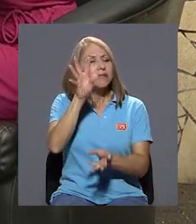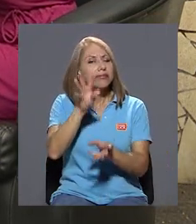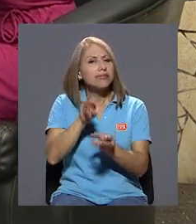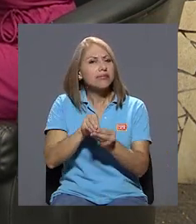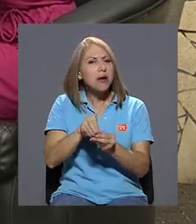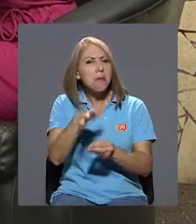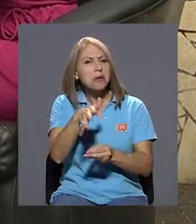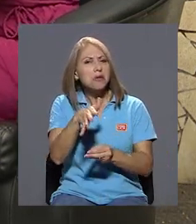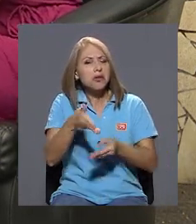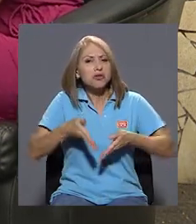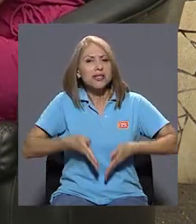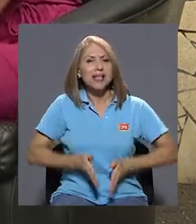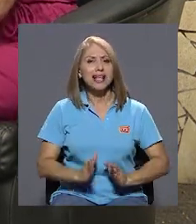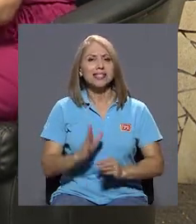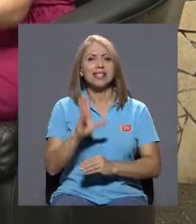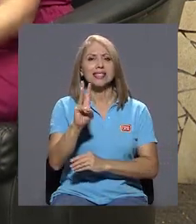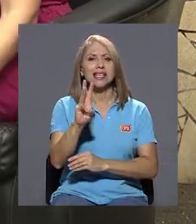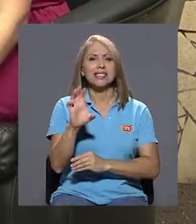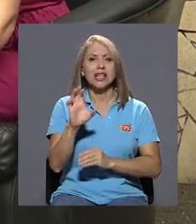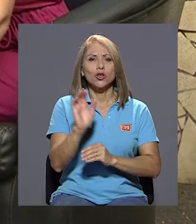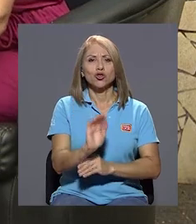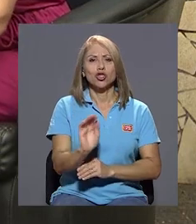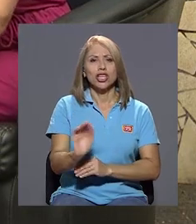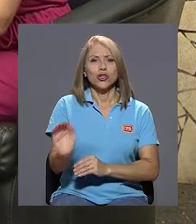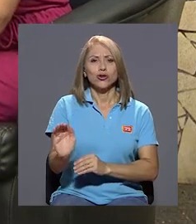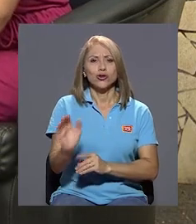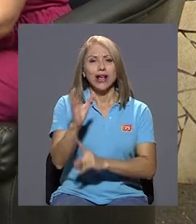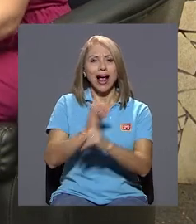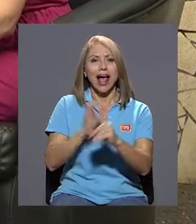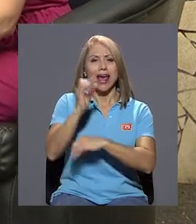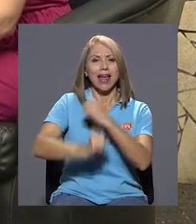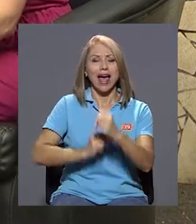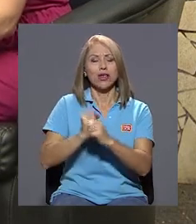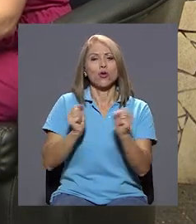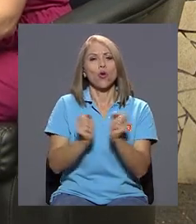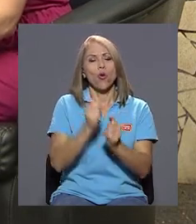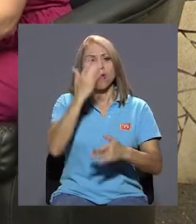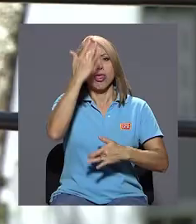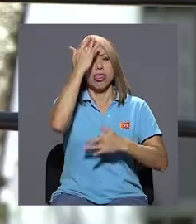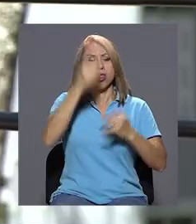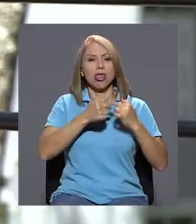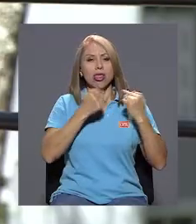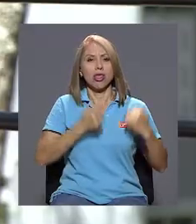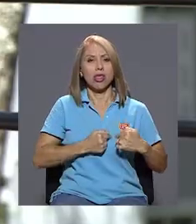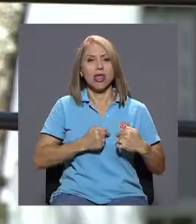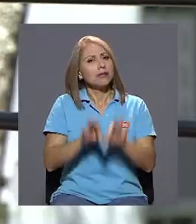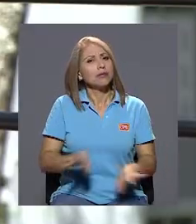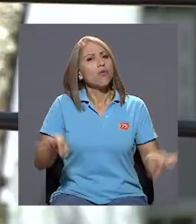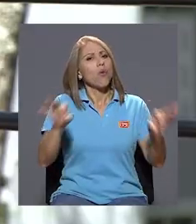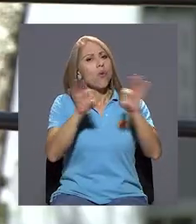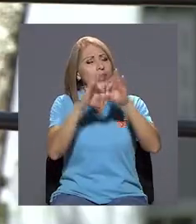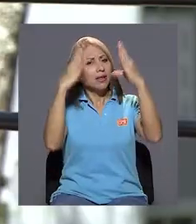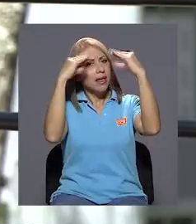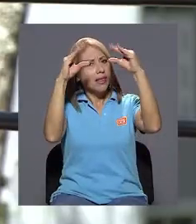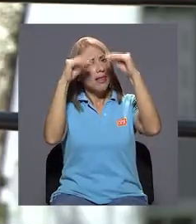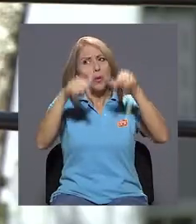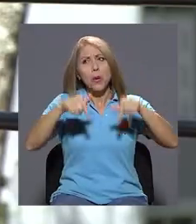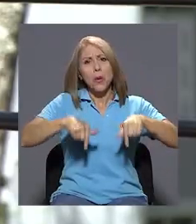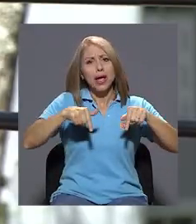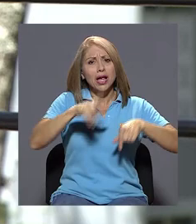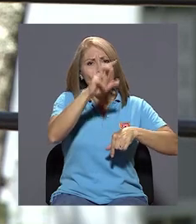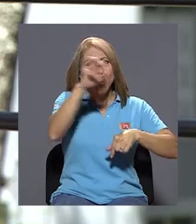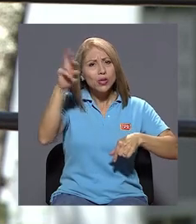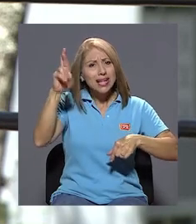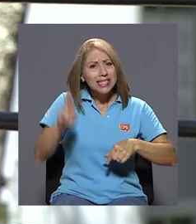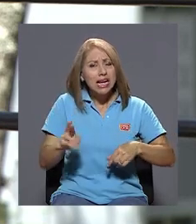estadística de que nacen en promedio 600 niños cada año con una cardiopatía congénita. Es un dato importante, o sea, debe haber en Costa